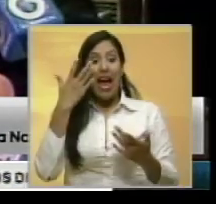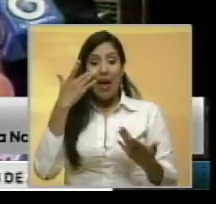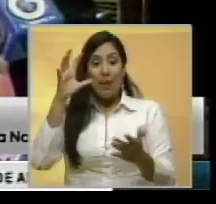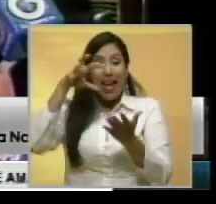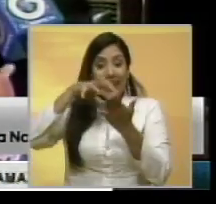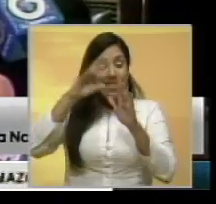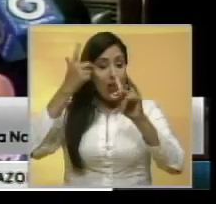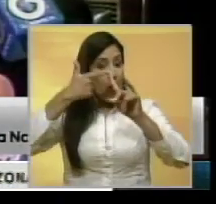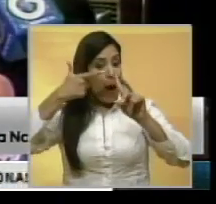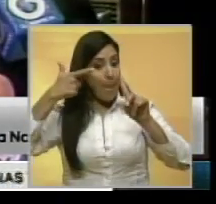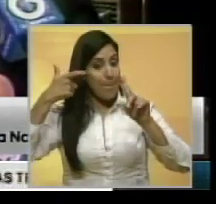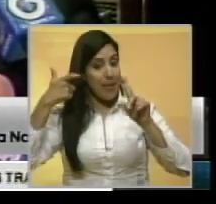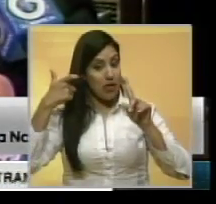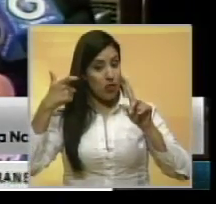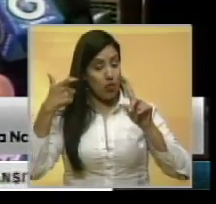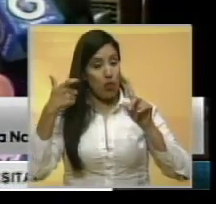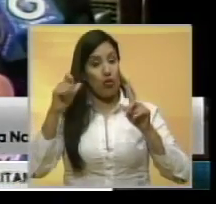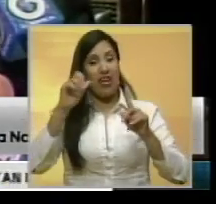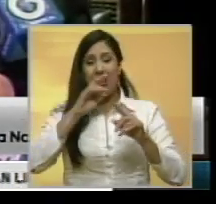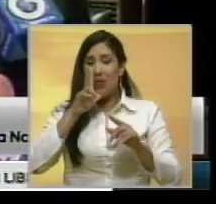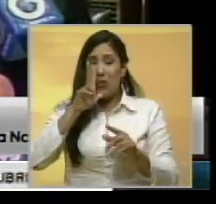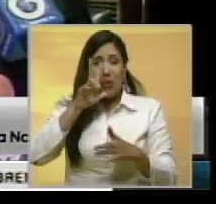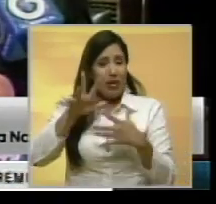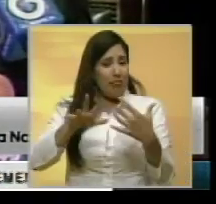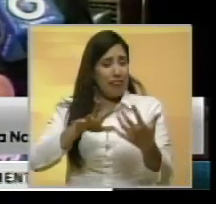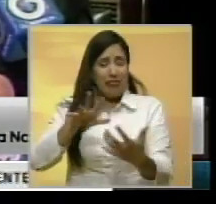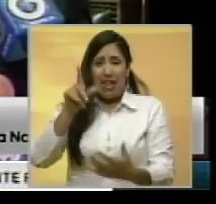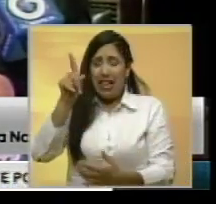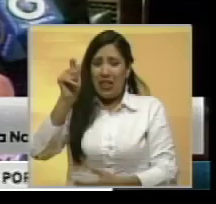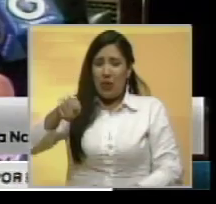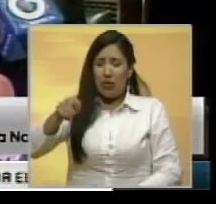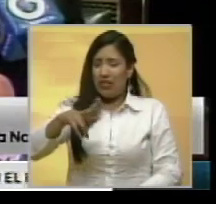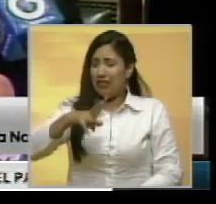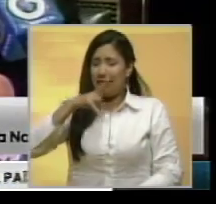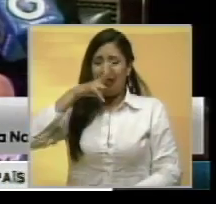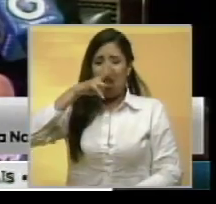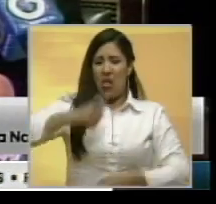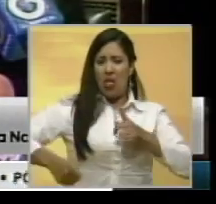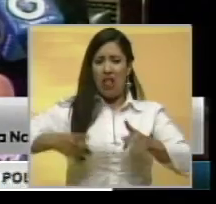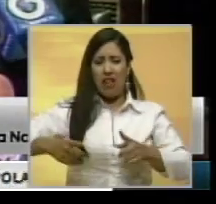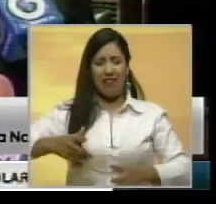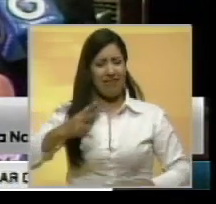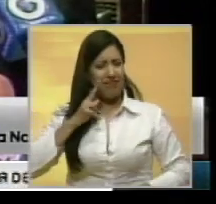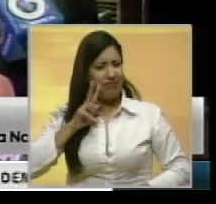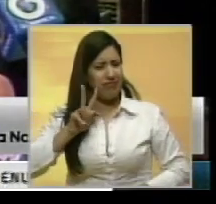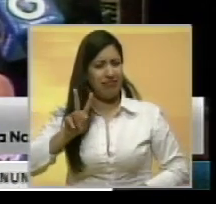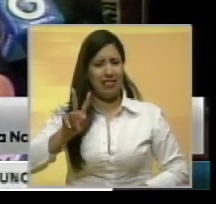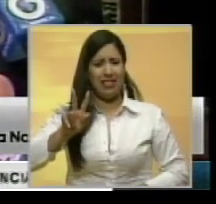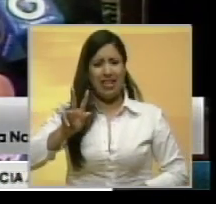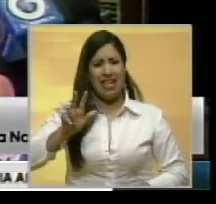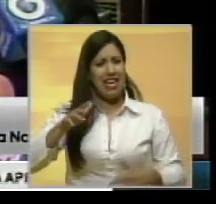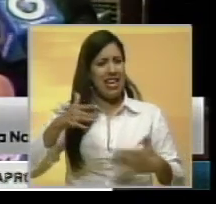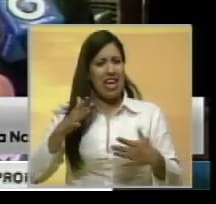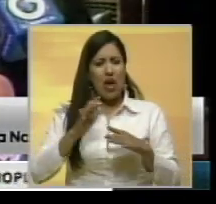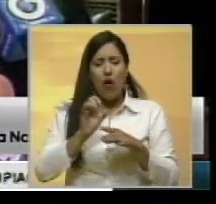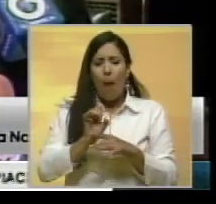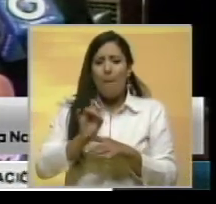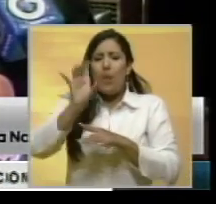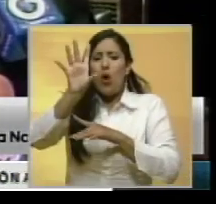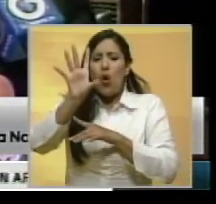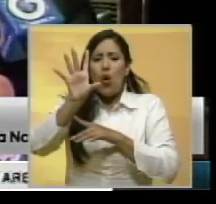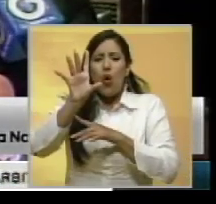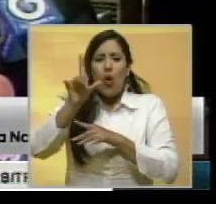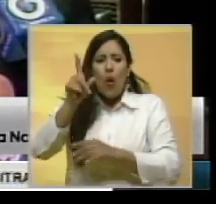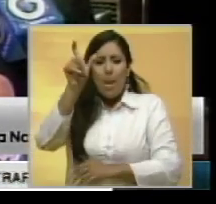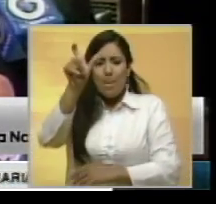del Estado Amazonas, la aberración que hizo el Tribunal Supremo de Justicia fue suspender